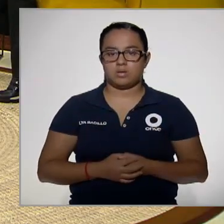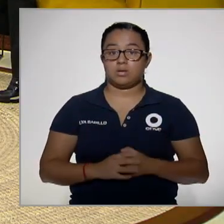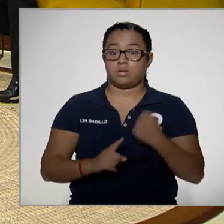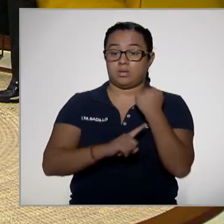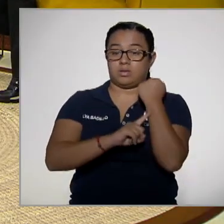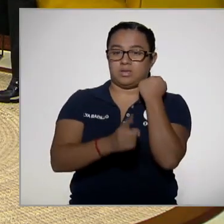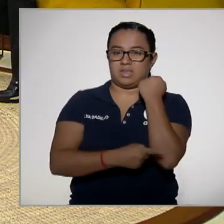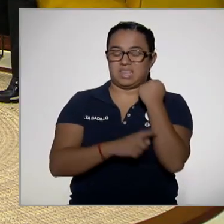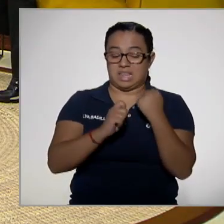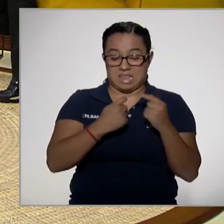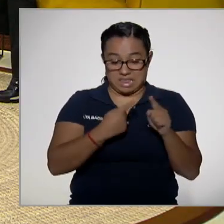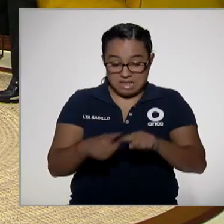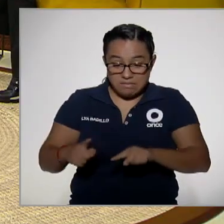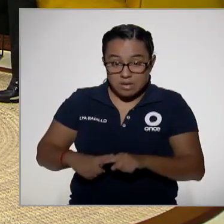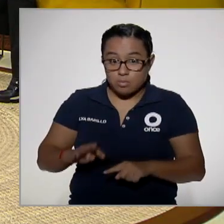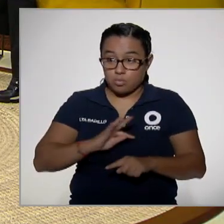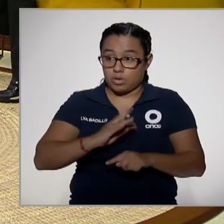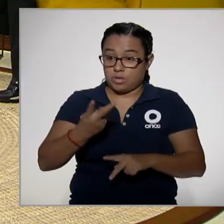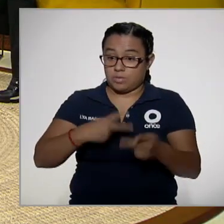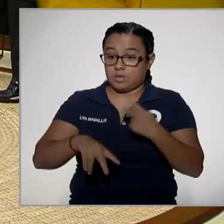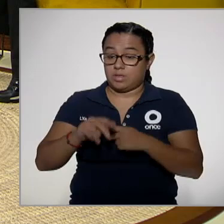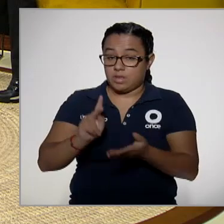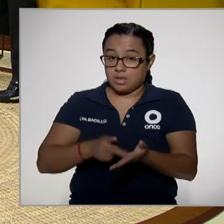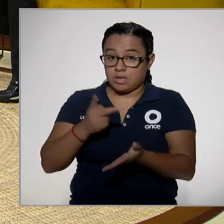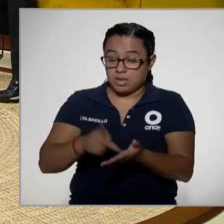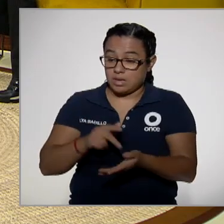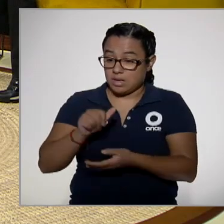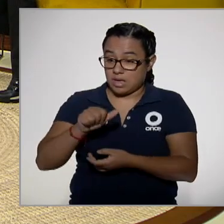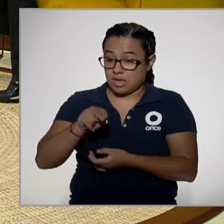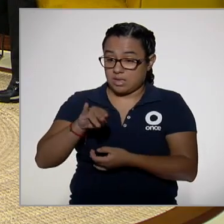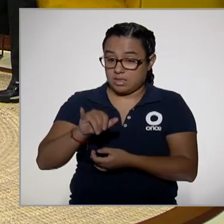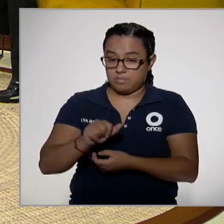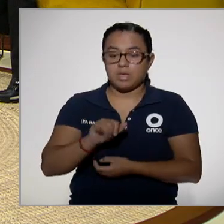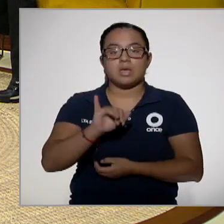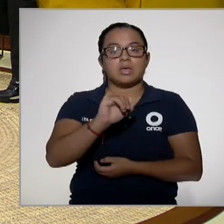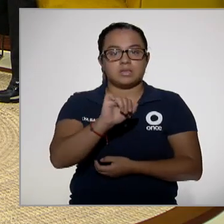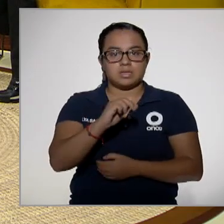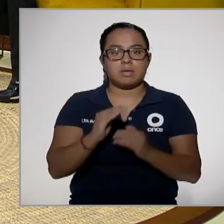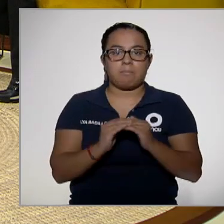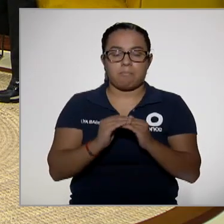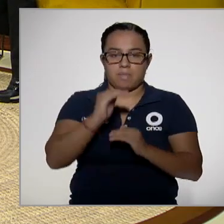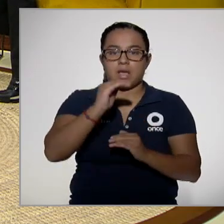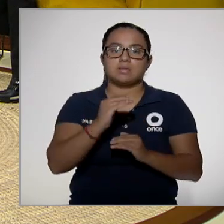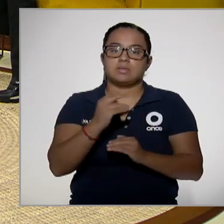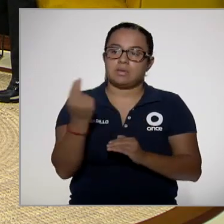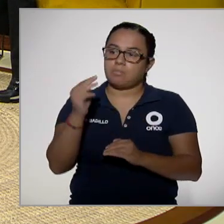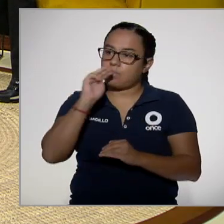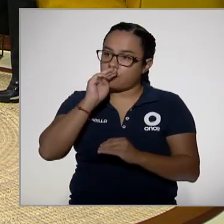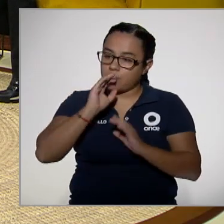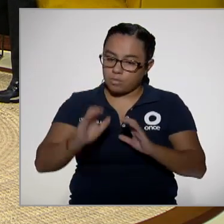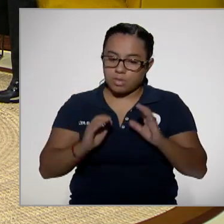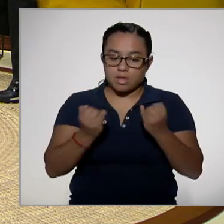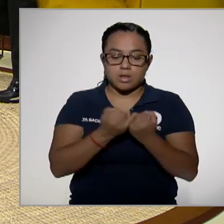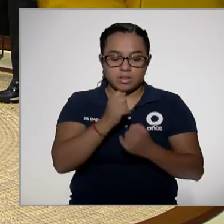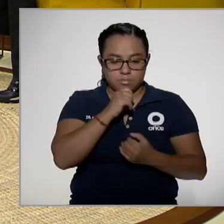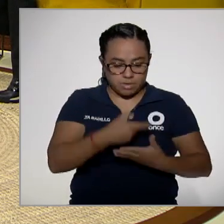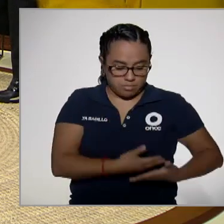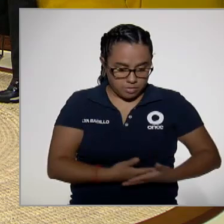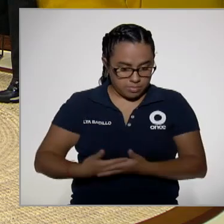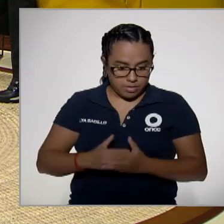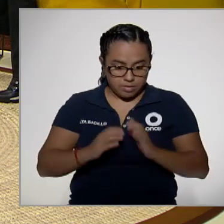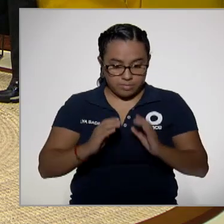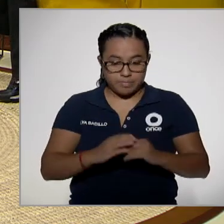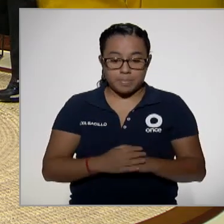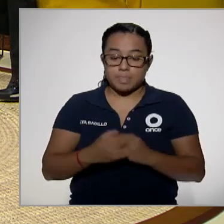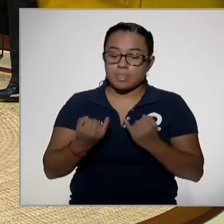embarazos múltiples puede ser causa de anemia sí ok aumentan los requerimientos de la mama y de los bebés nosotros en un